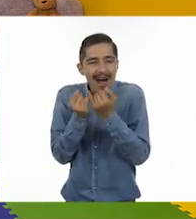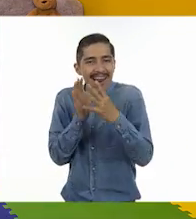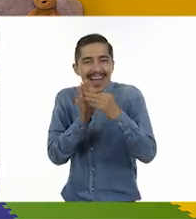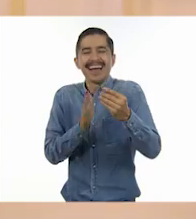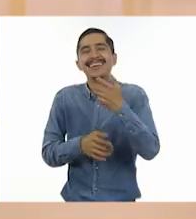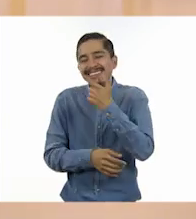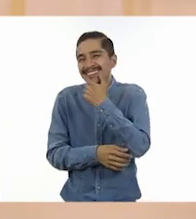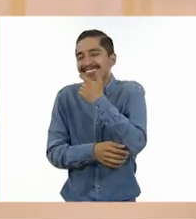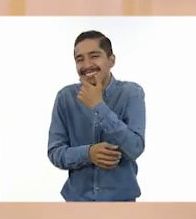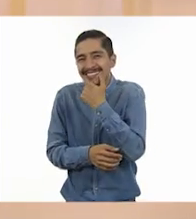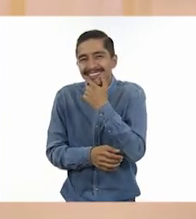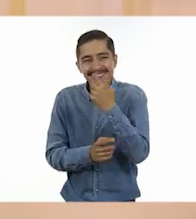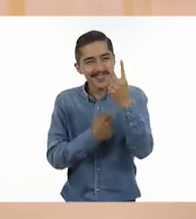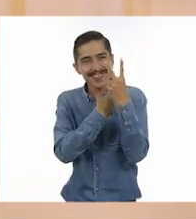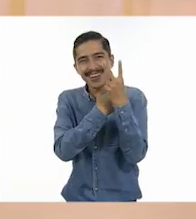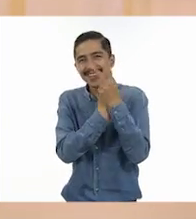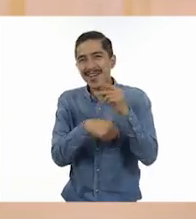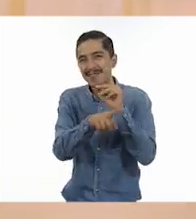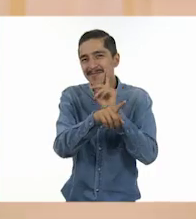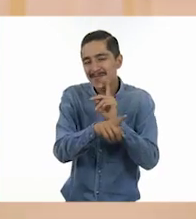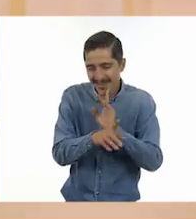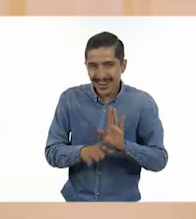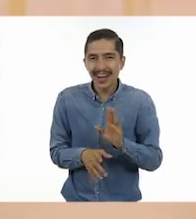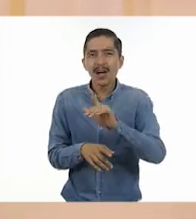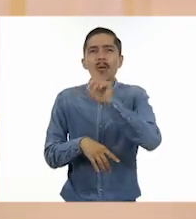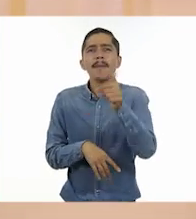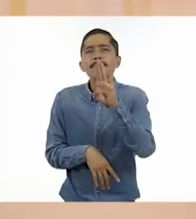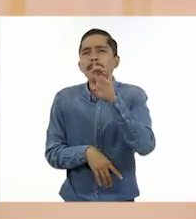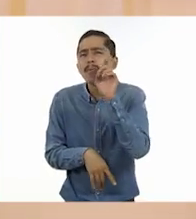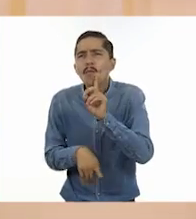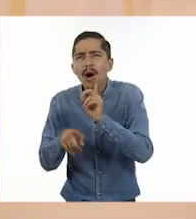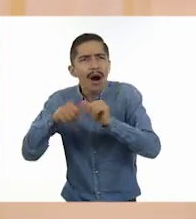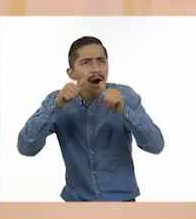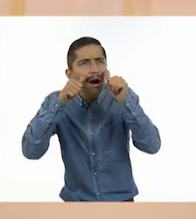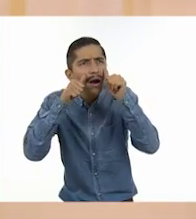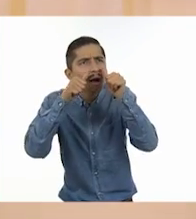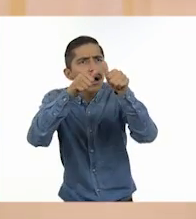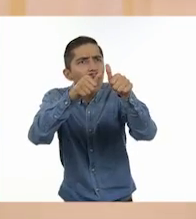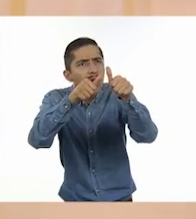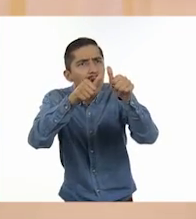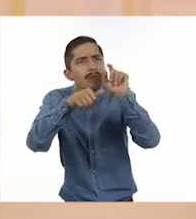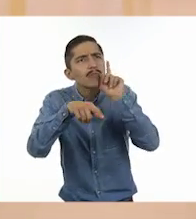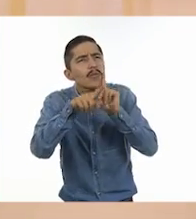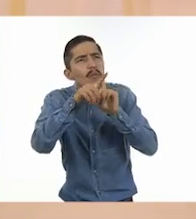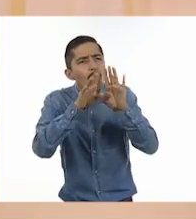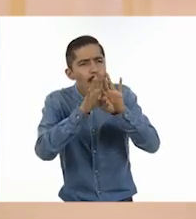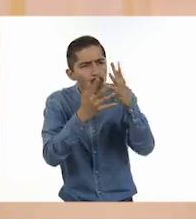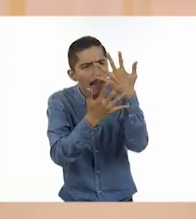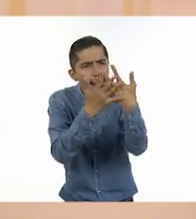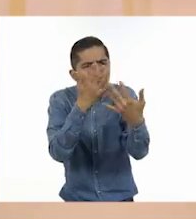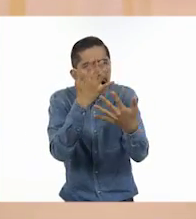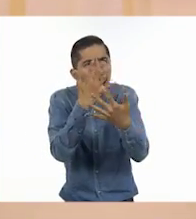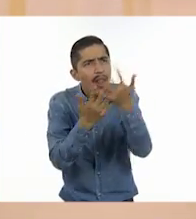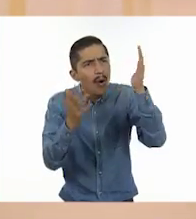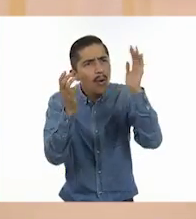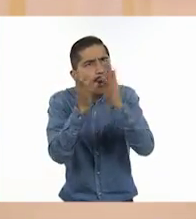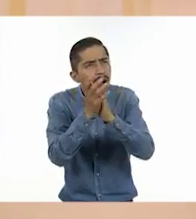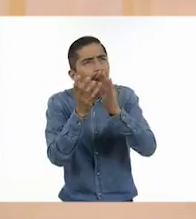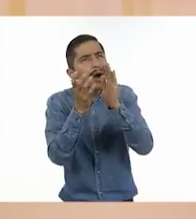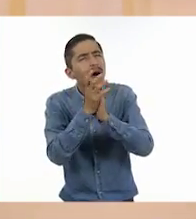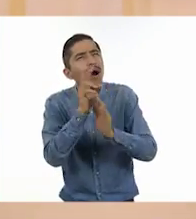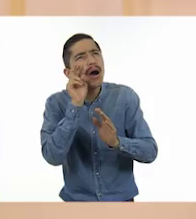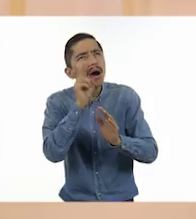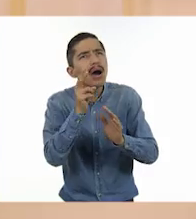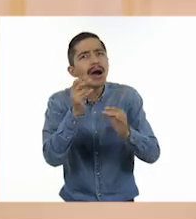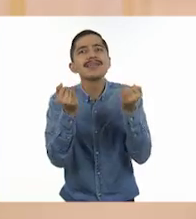con el cuidador. Y la bebé, por otro lado, miraba atentamente a la cuidadora mover sus manos y golpeaba con su